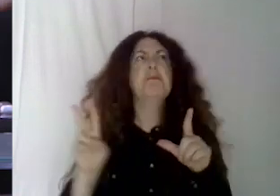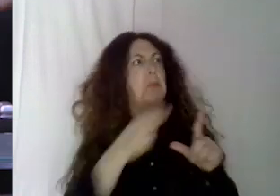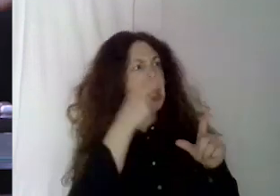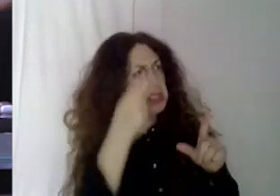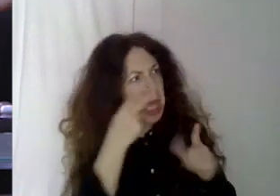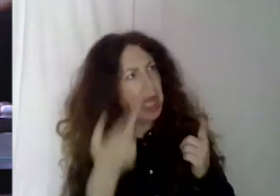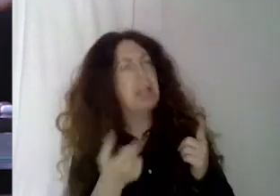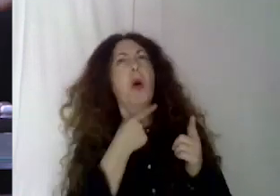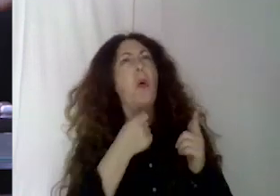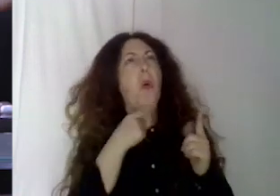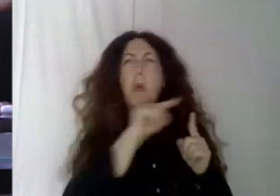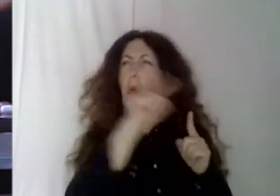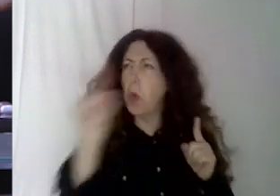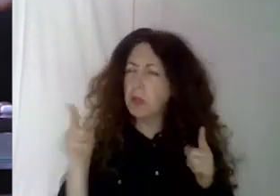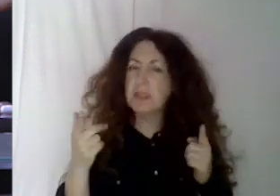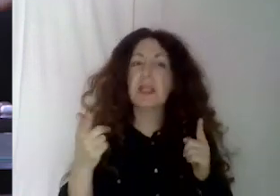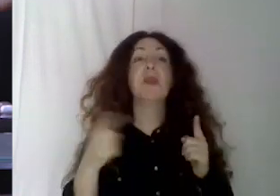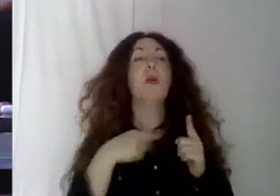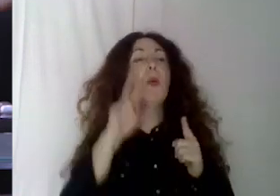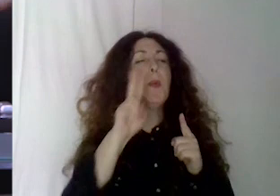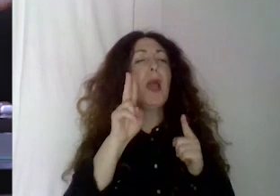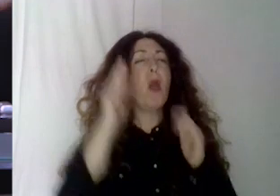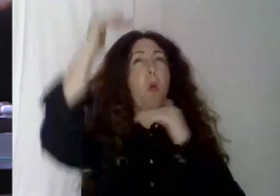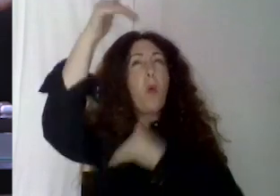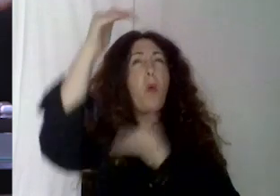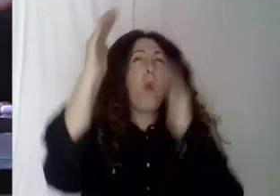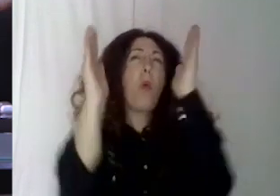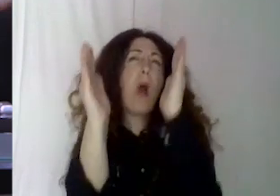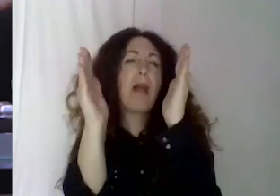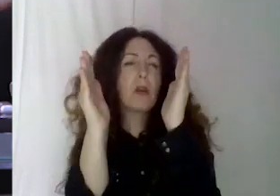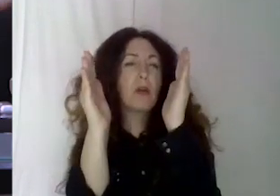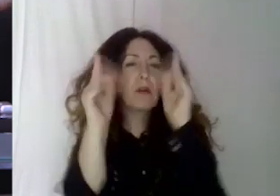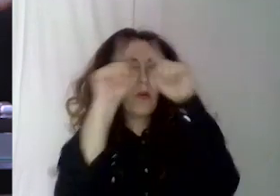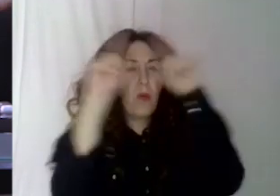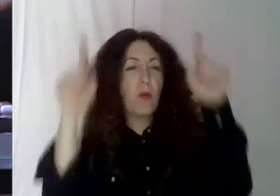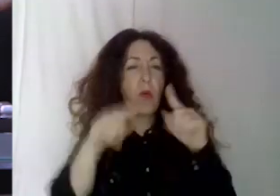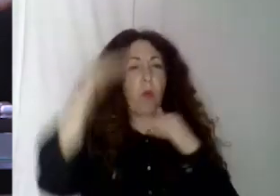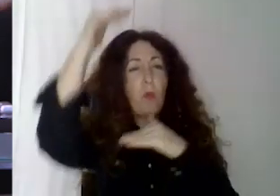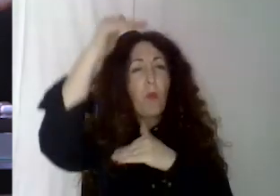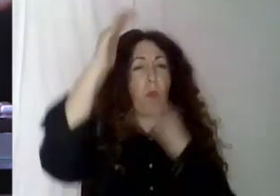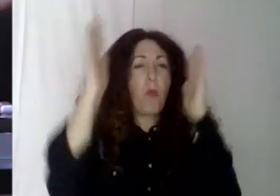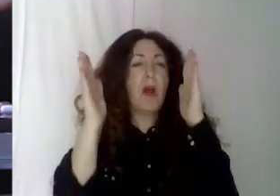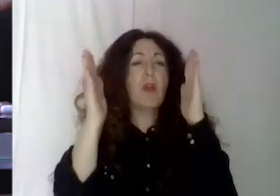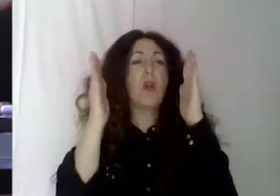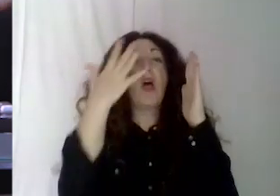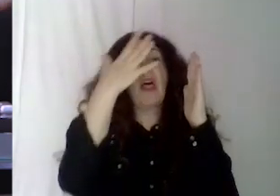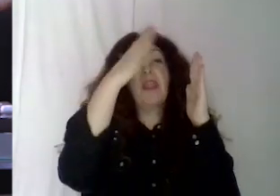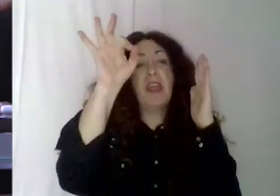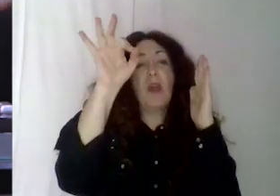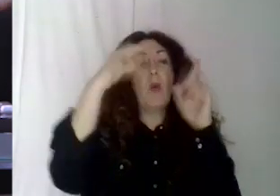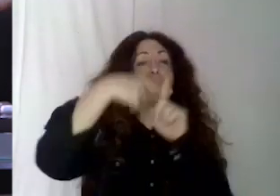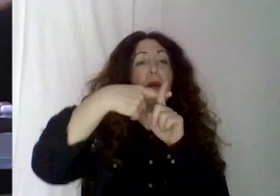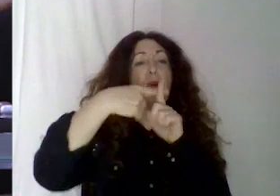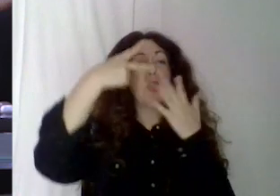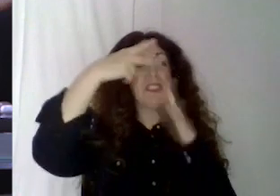Este cuadro es una obra mía y es el ejercicio que yo he hecho para demostrarme que soy un gran